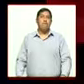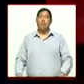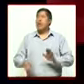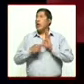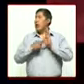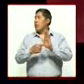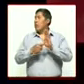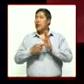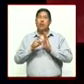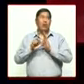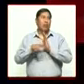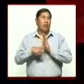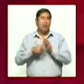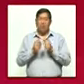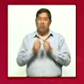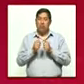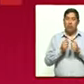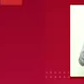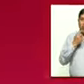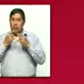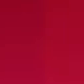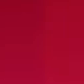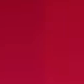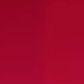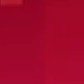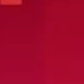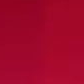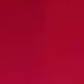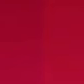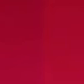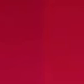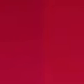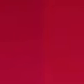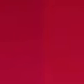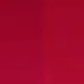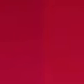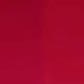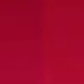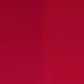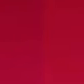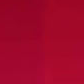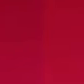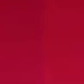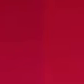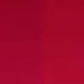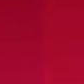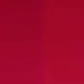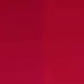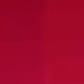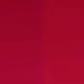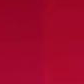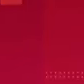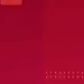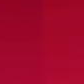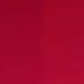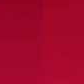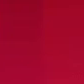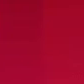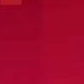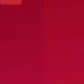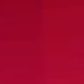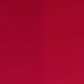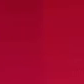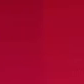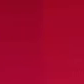Vamos a mostrarle el tuit que acaba de presentar el presidente del Estado, Luis Arce, hablando sobre los incendios. Él acaba